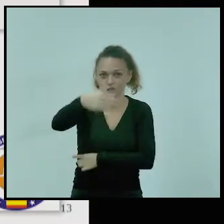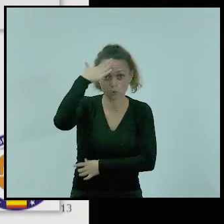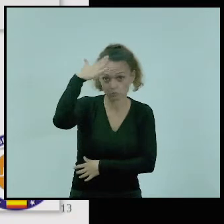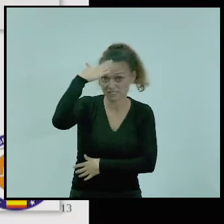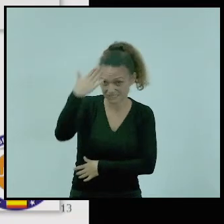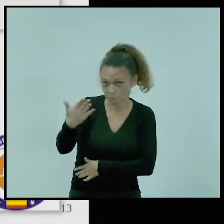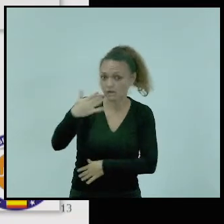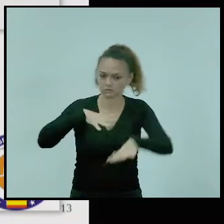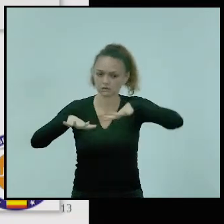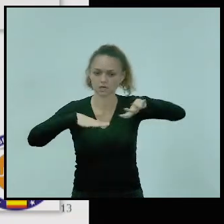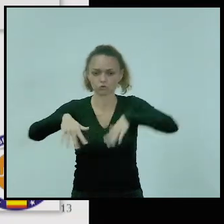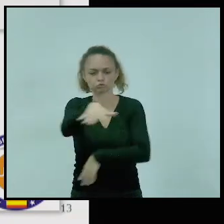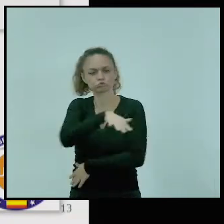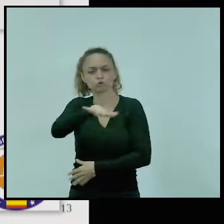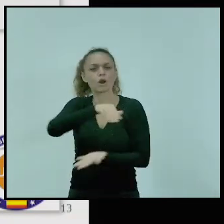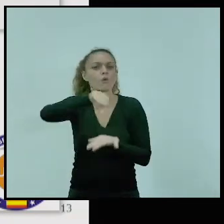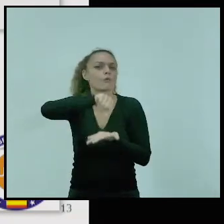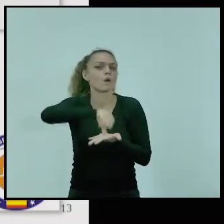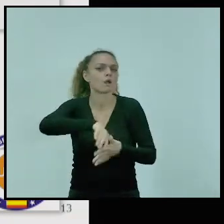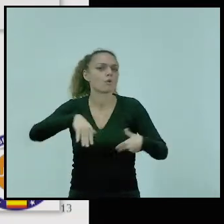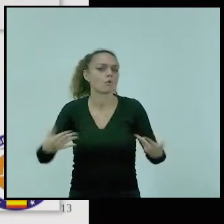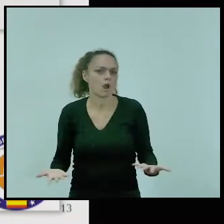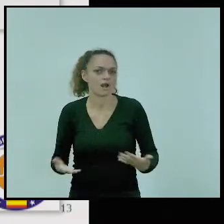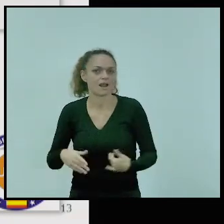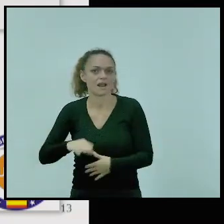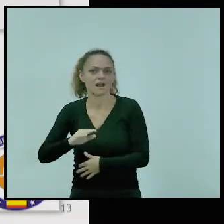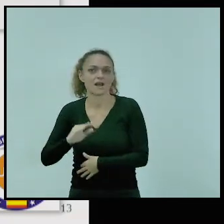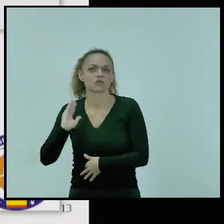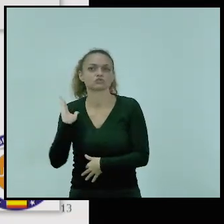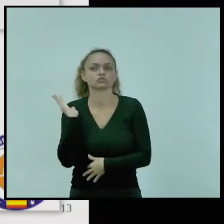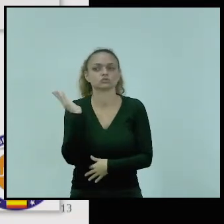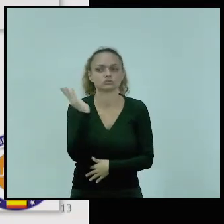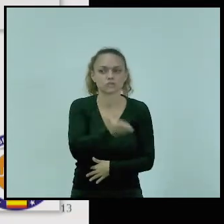los terremotos en entornos urbanos, que son los daños orientados.